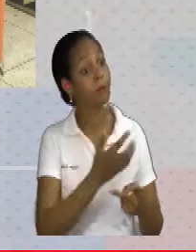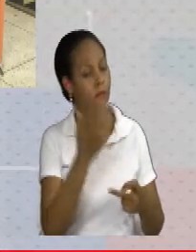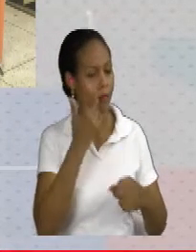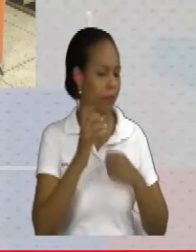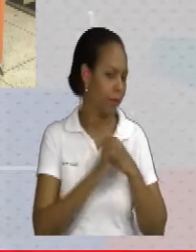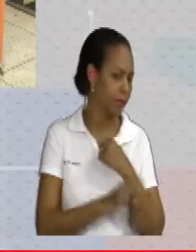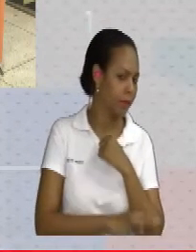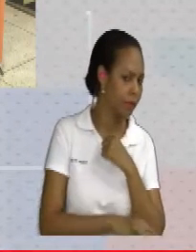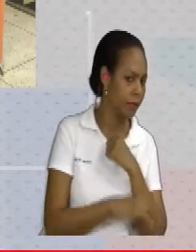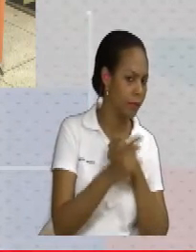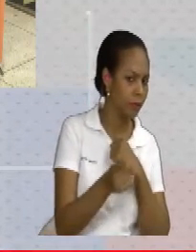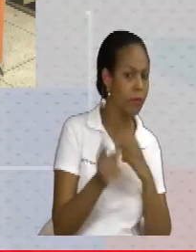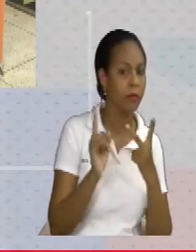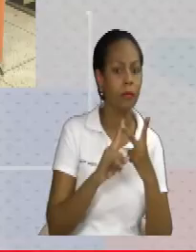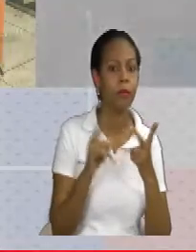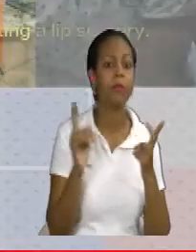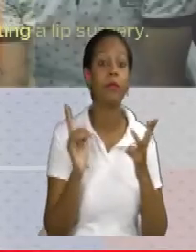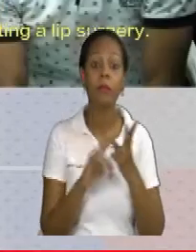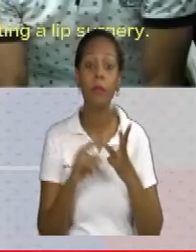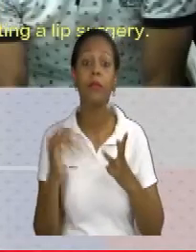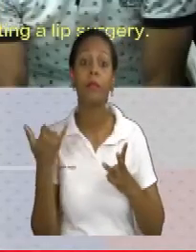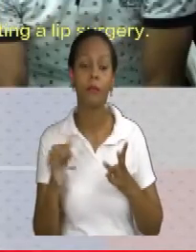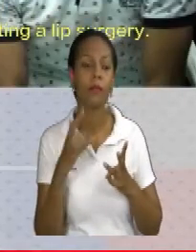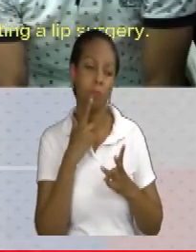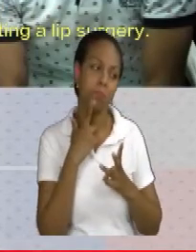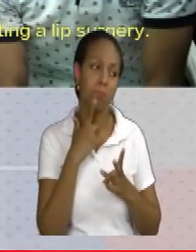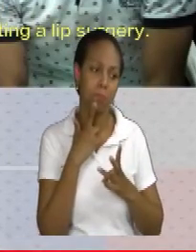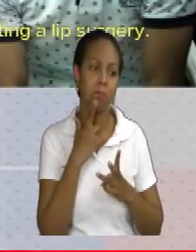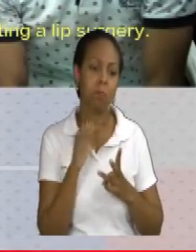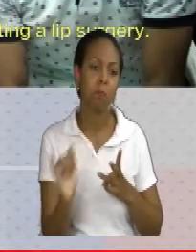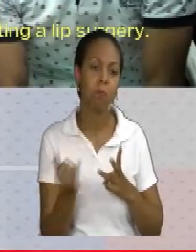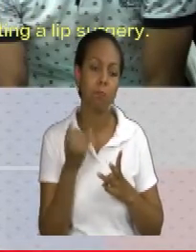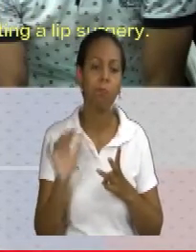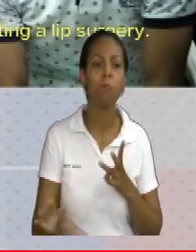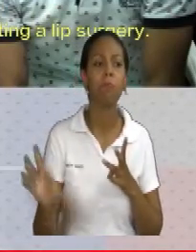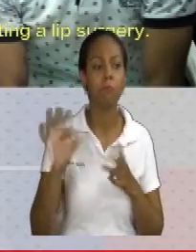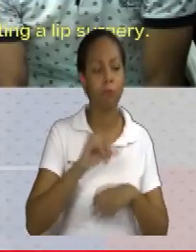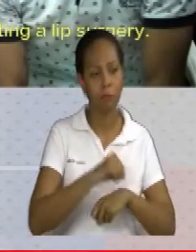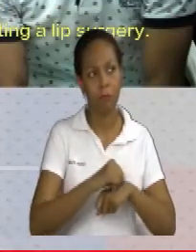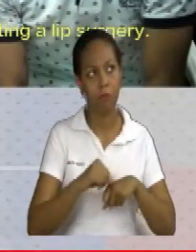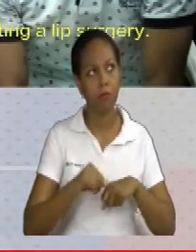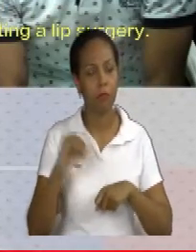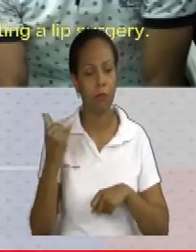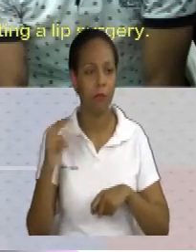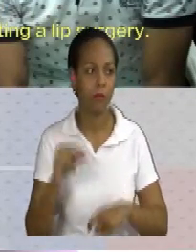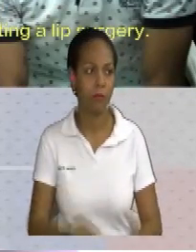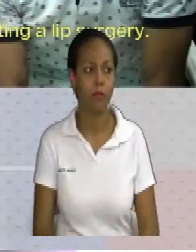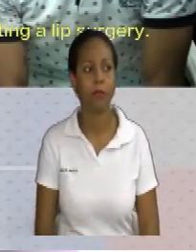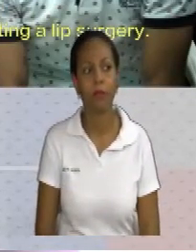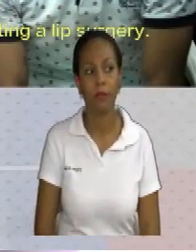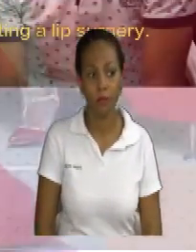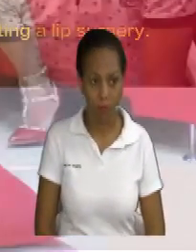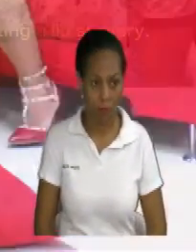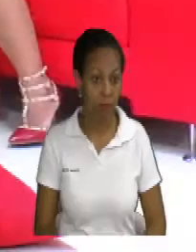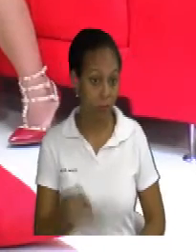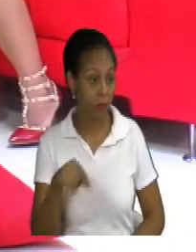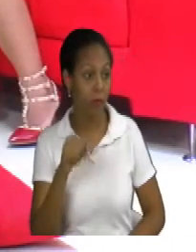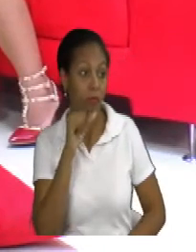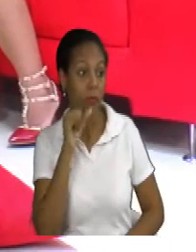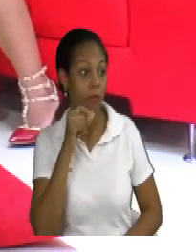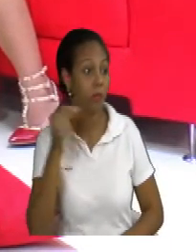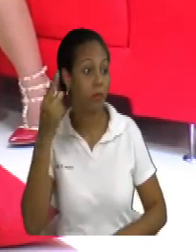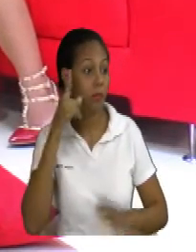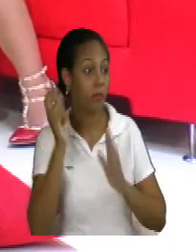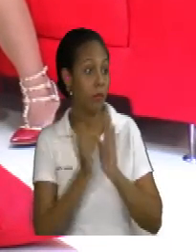determina la oportunidad o viabilidad de realizar la cirugía. Bueno, en Barranca Bermeja esta no es la primera jornada que